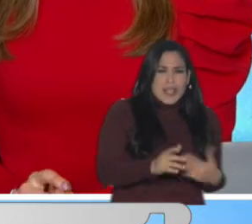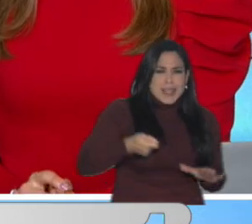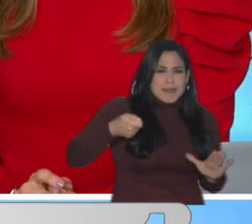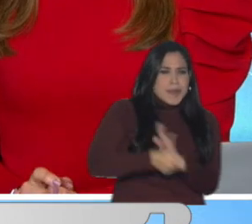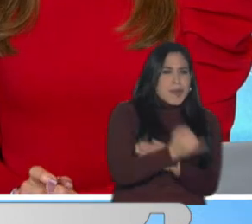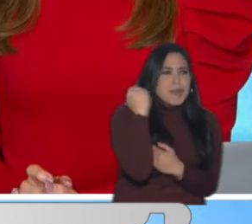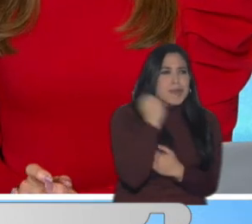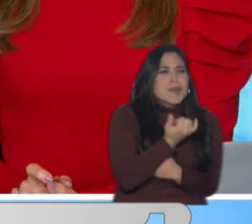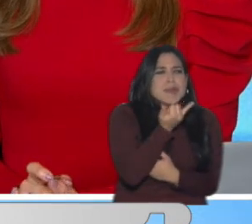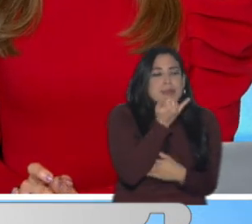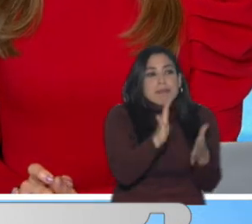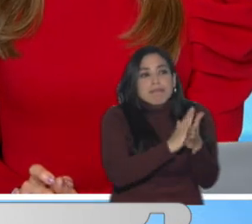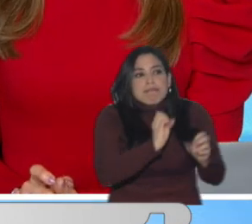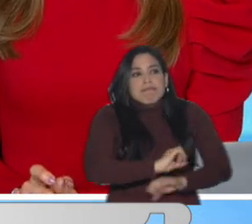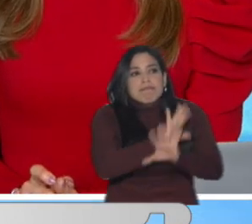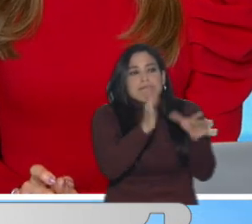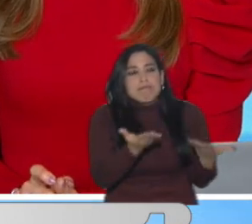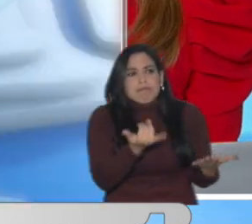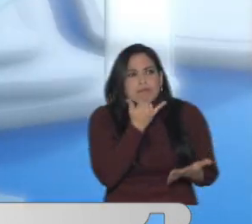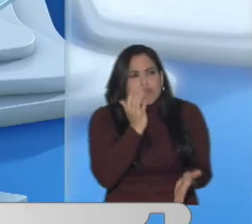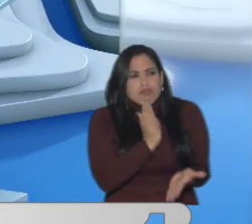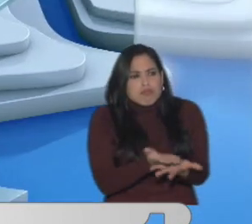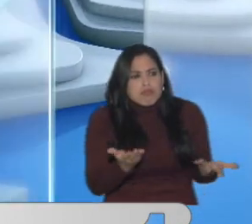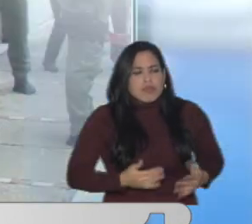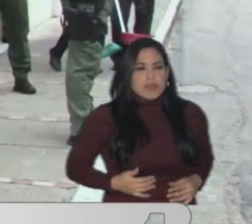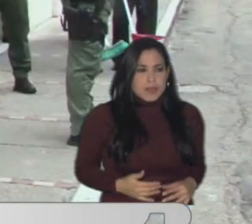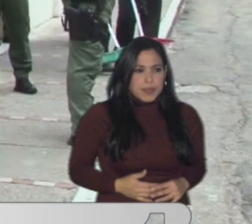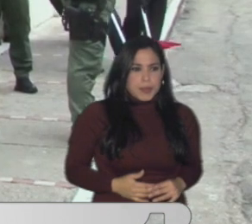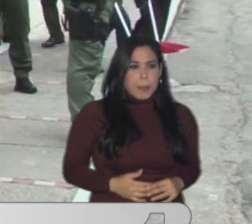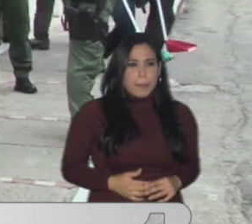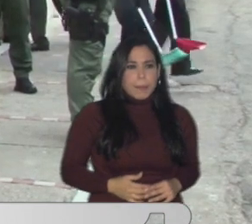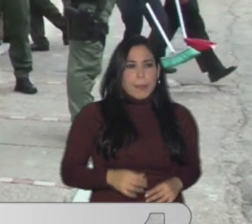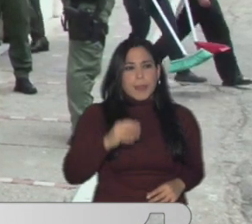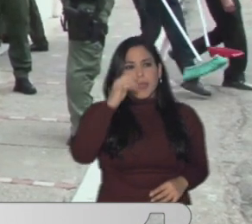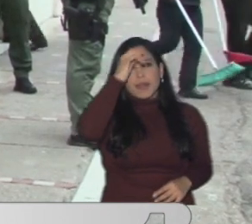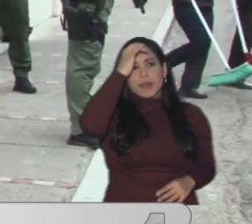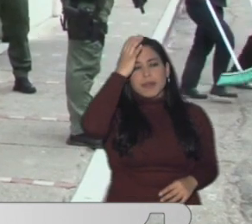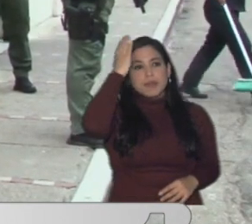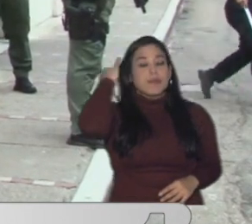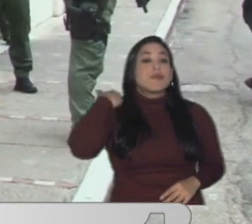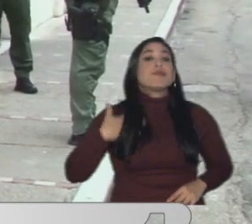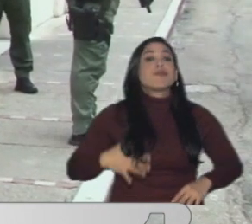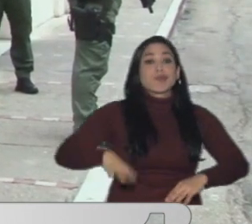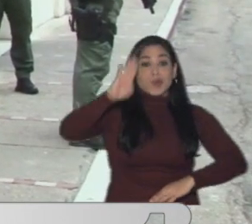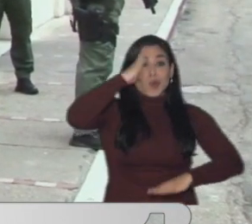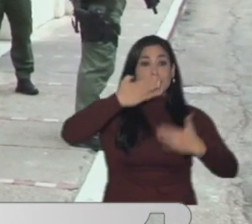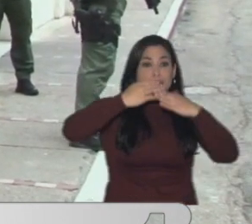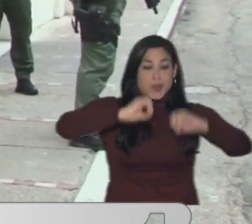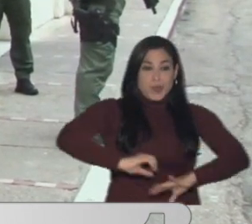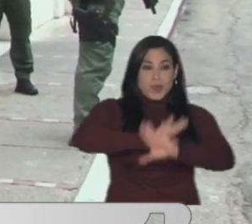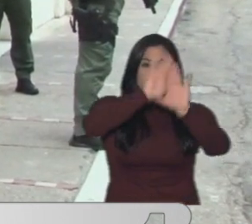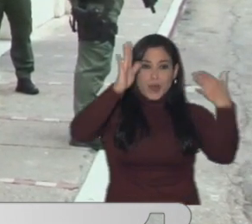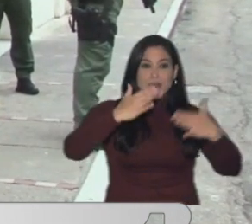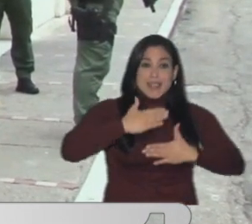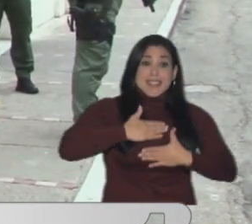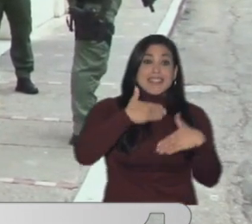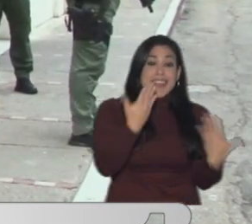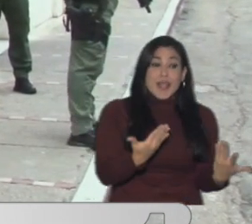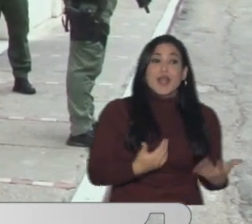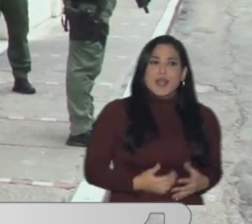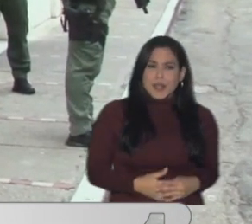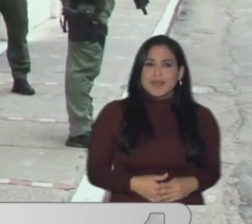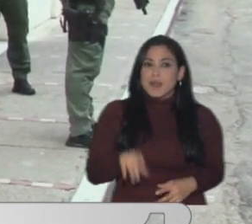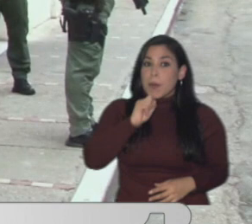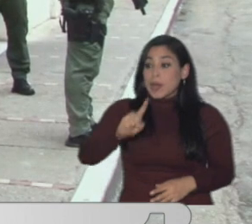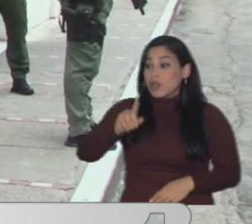Mercedes Ariza tiene la información. Ana, buenos días. Hola Luisa, televidentes, cordial saludo. Pues vamos a